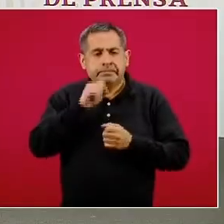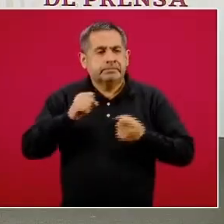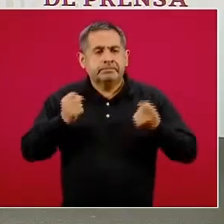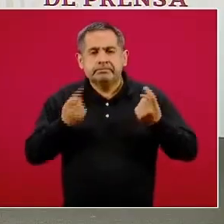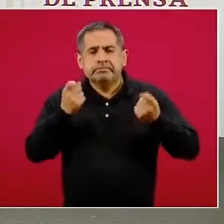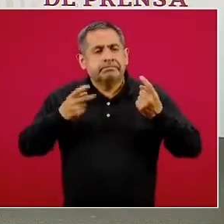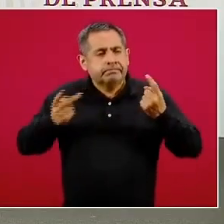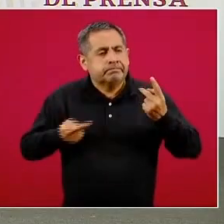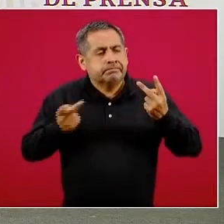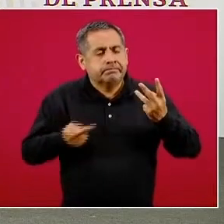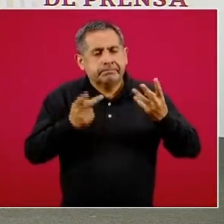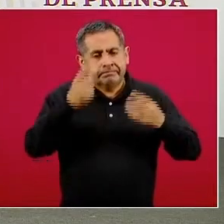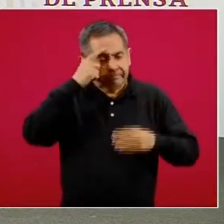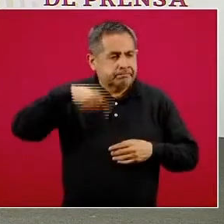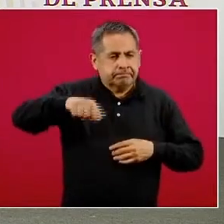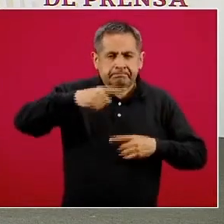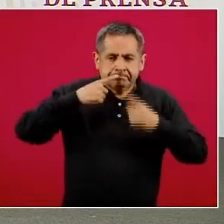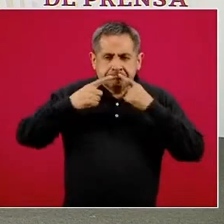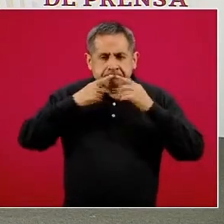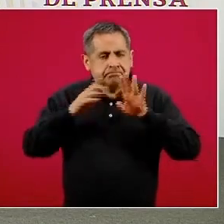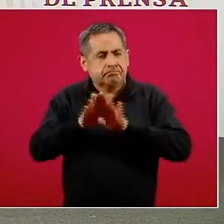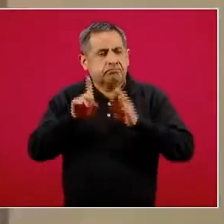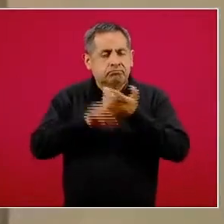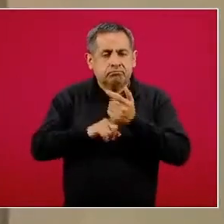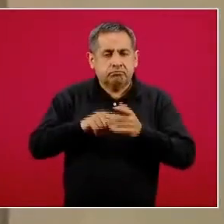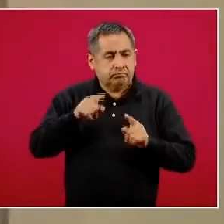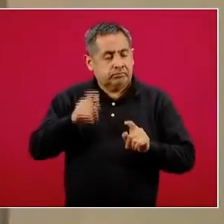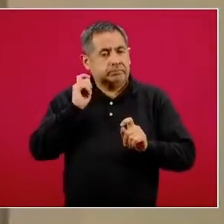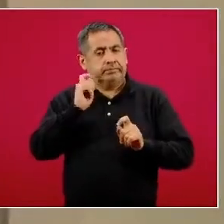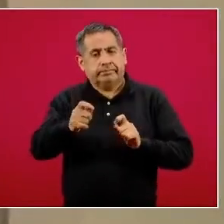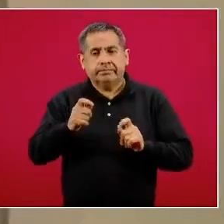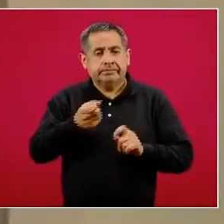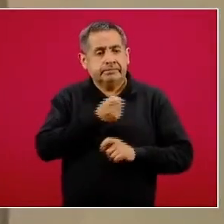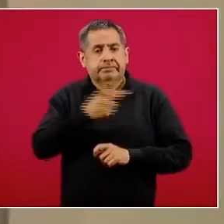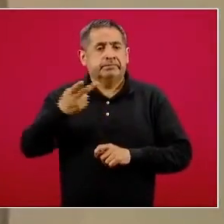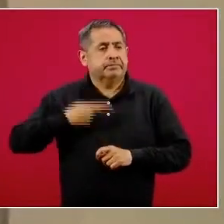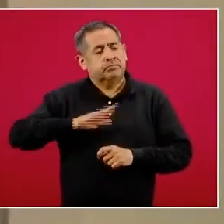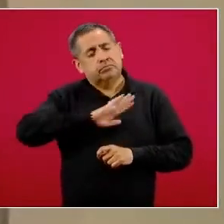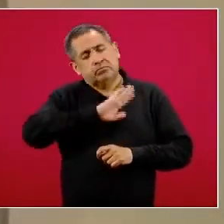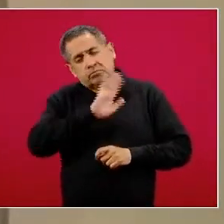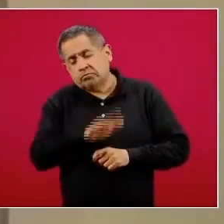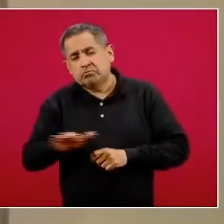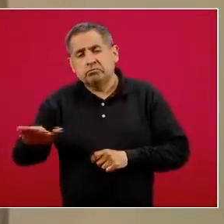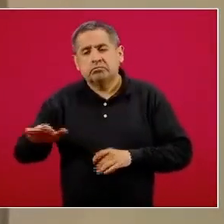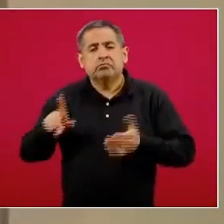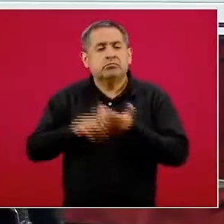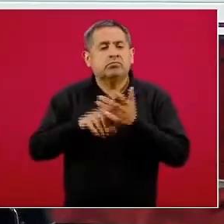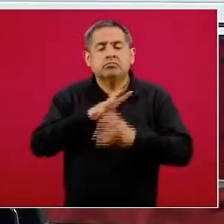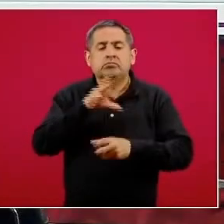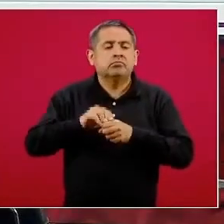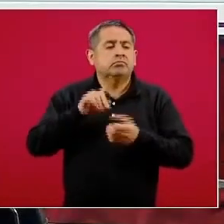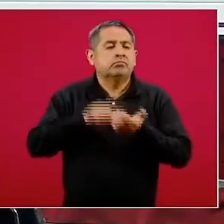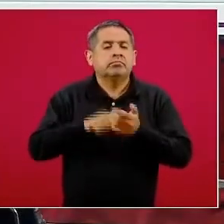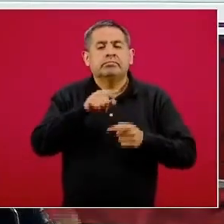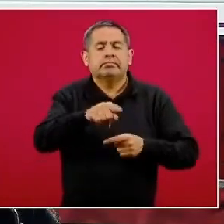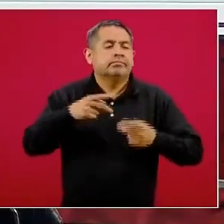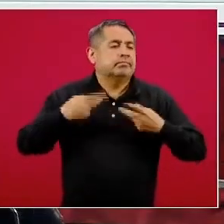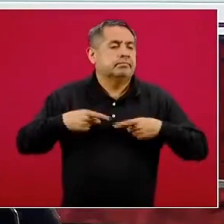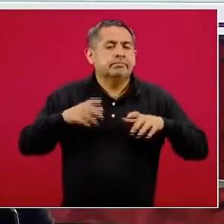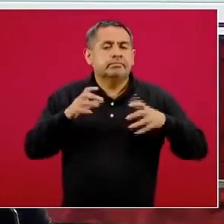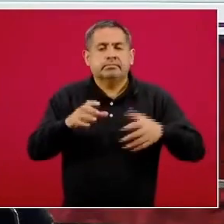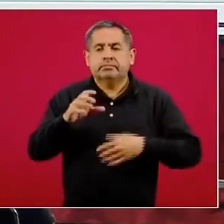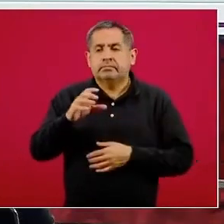preguntas para poder discutir lo que se trata, el exceso de mortalidad que ha ocasionado la pandemia